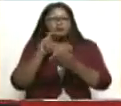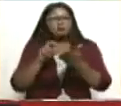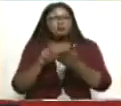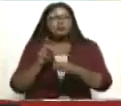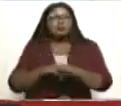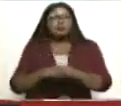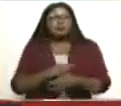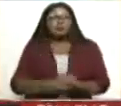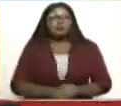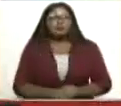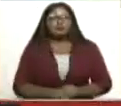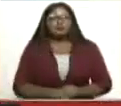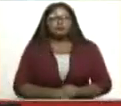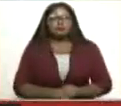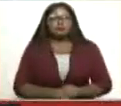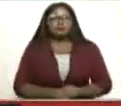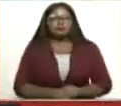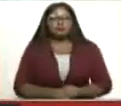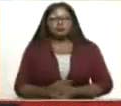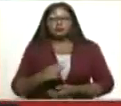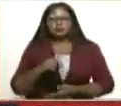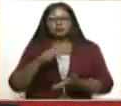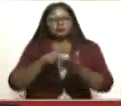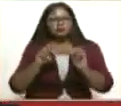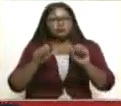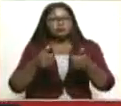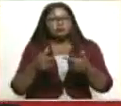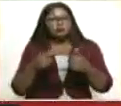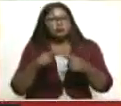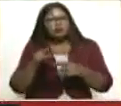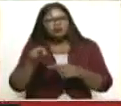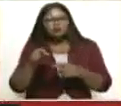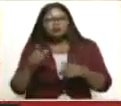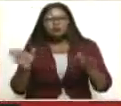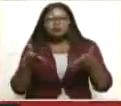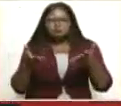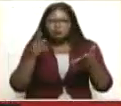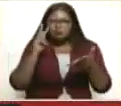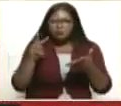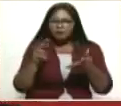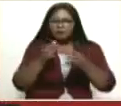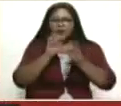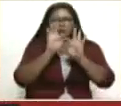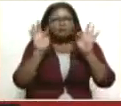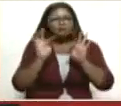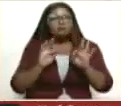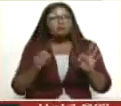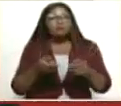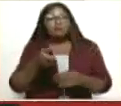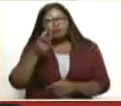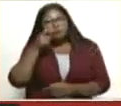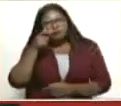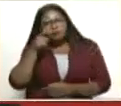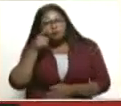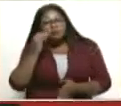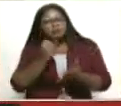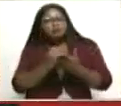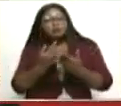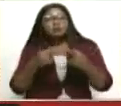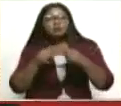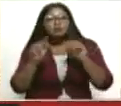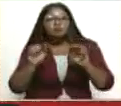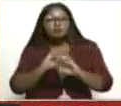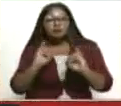temporal. Estando en la fase inicial, es alentador ver que el mecanismo de monitoreo y verificación ya